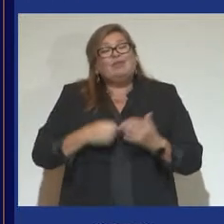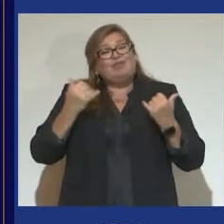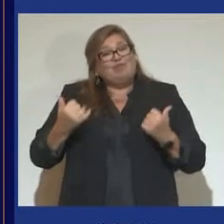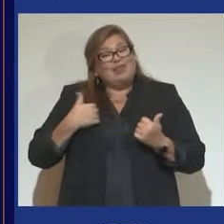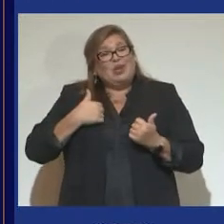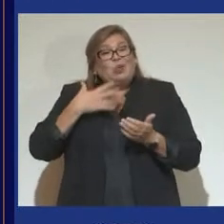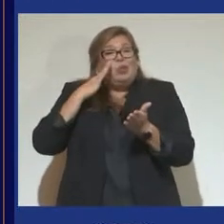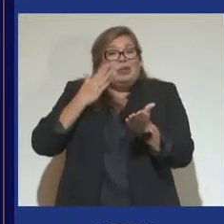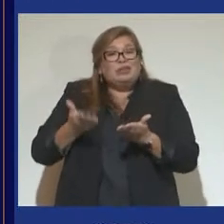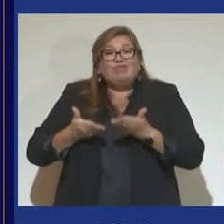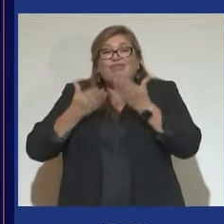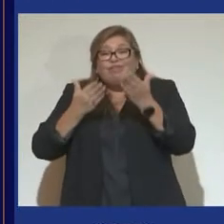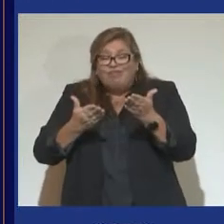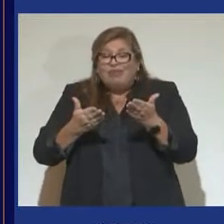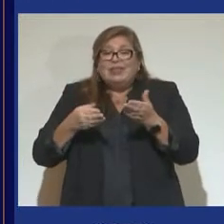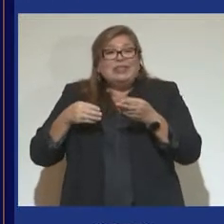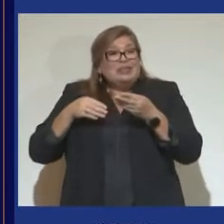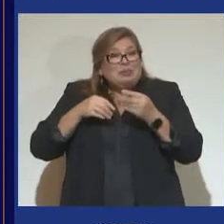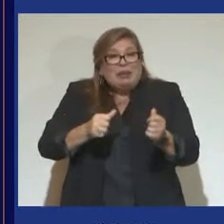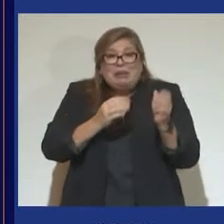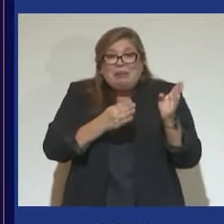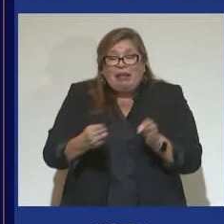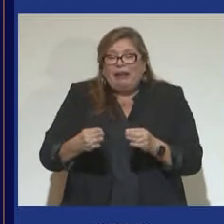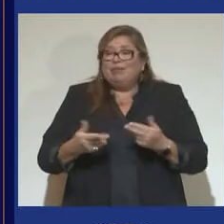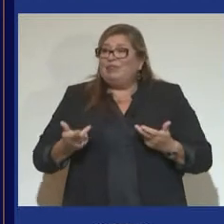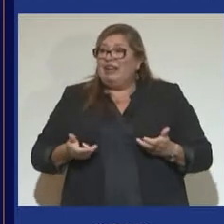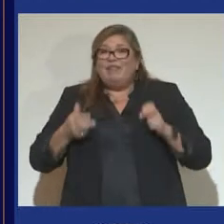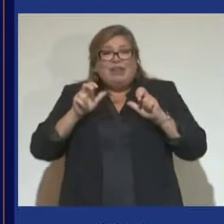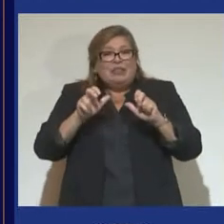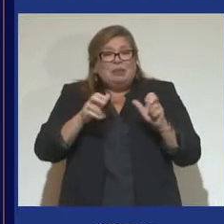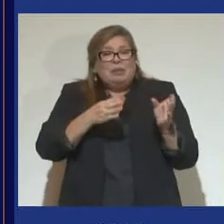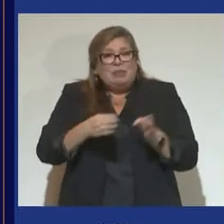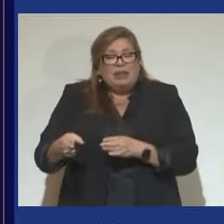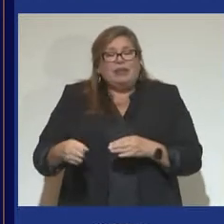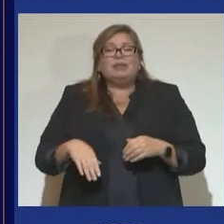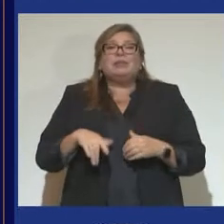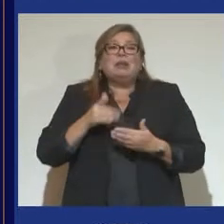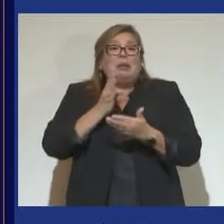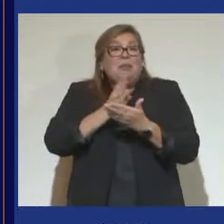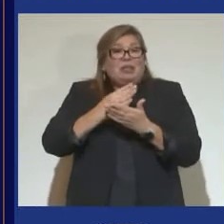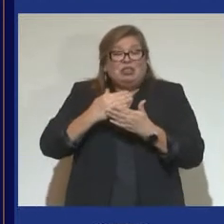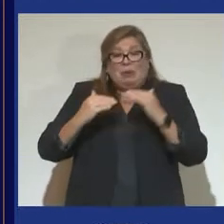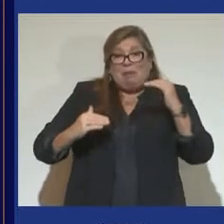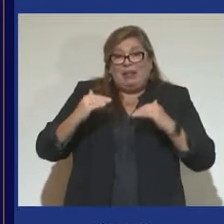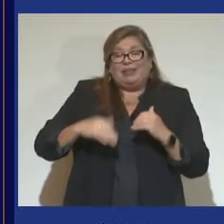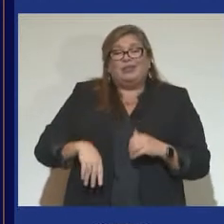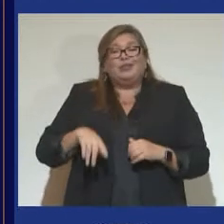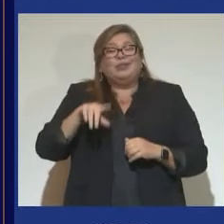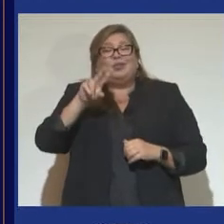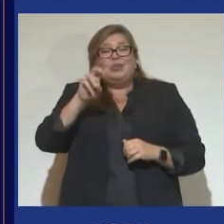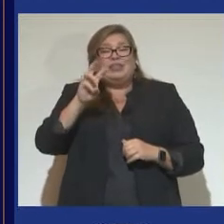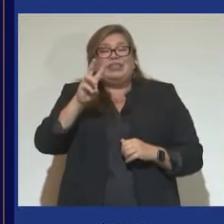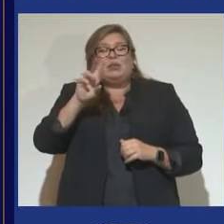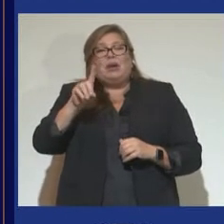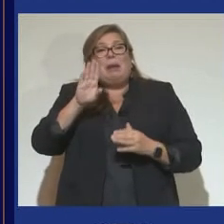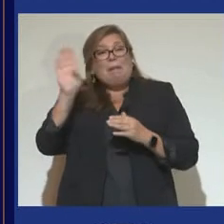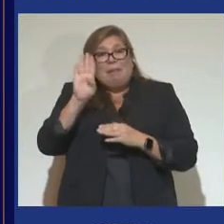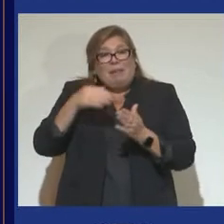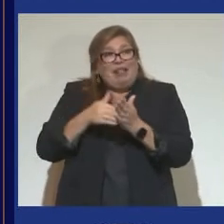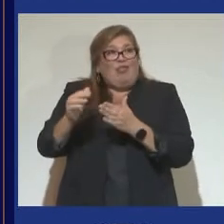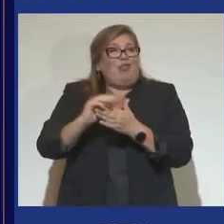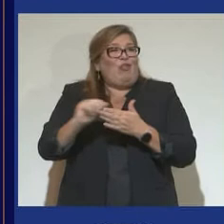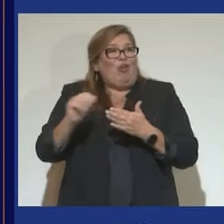de gasto y de inversión un presupuesto balanceado de 227 mil millones de dólares 164